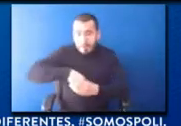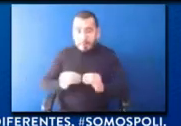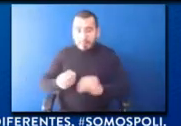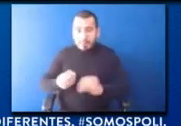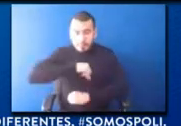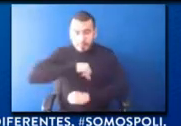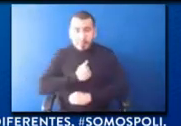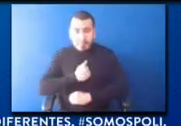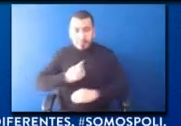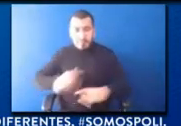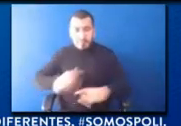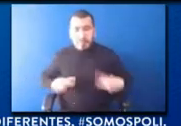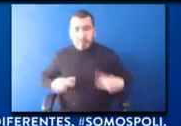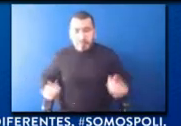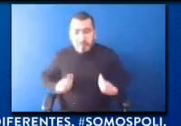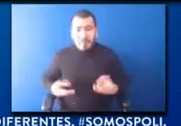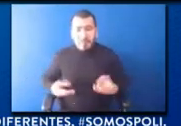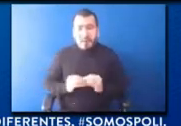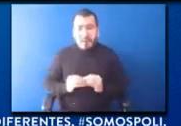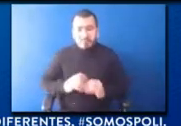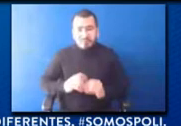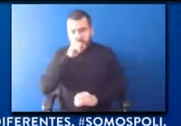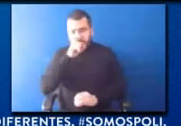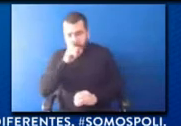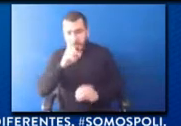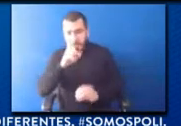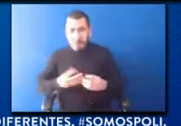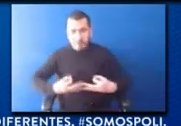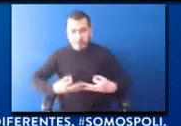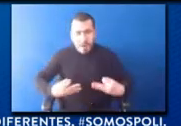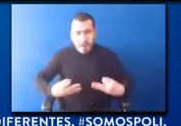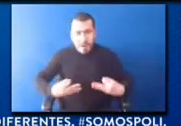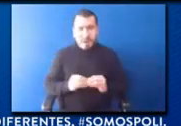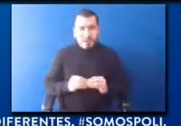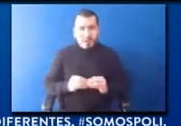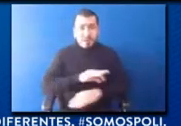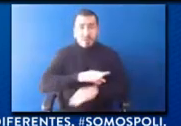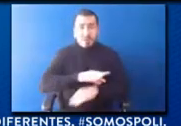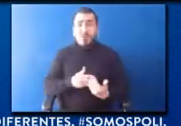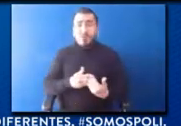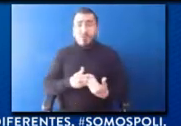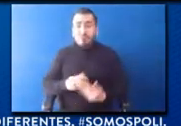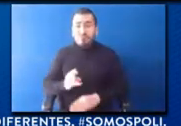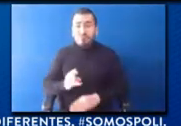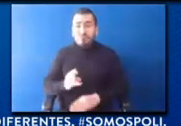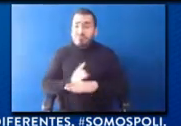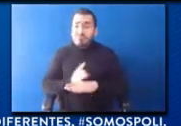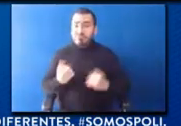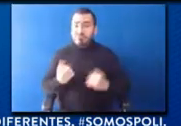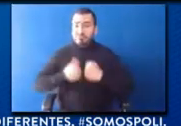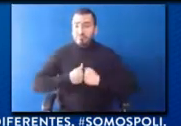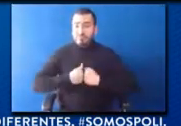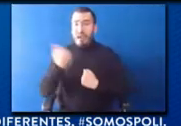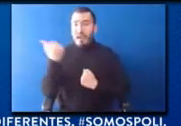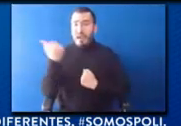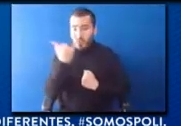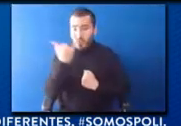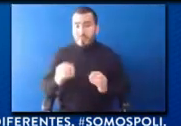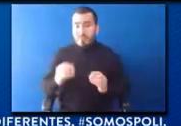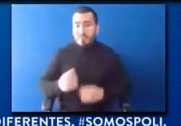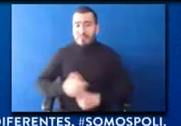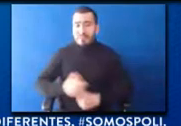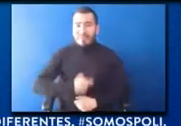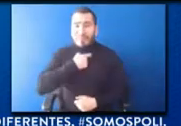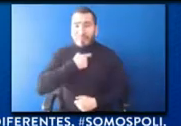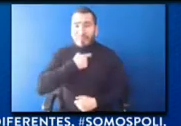nos enseñaron a vivir, rigidez, formalidad, una industria donde todo el mundo usa trajes azules, todo el mundo usa las mismas corbatas,